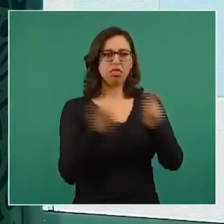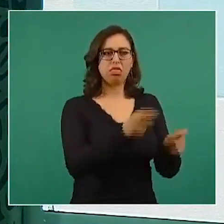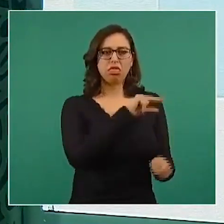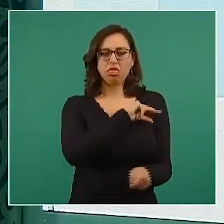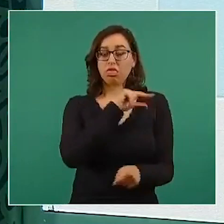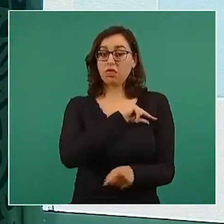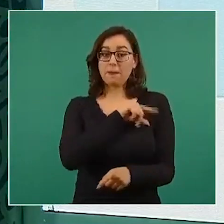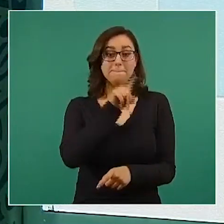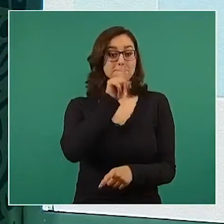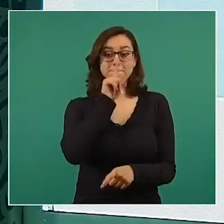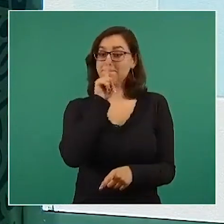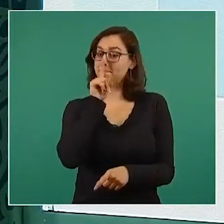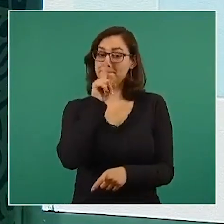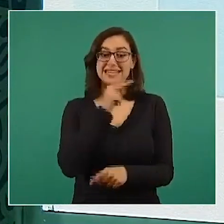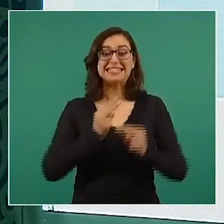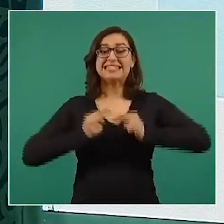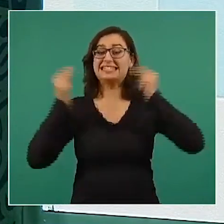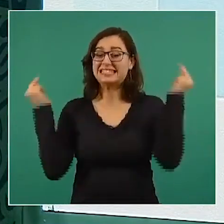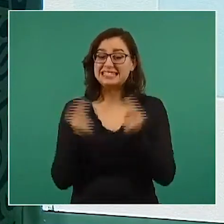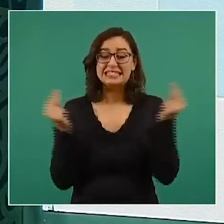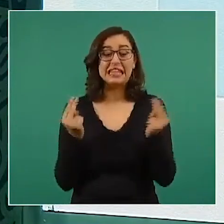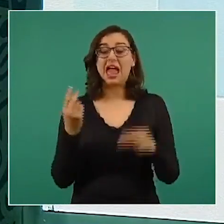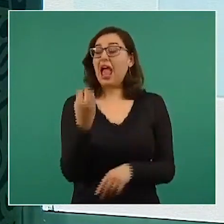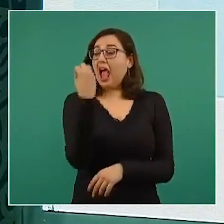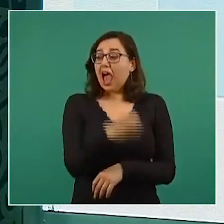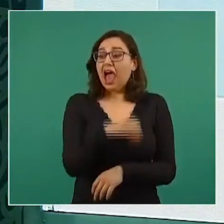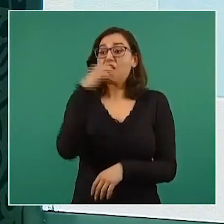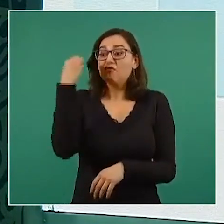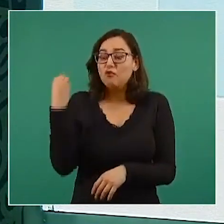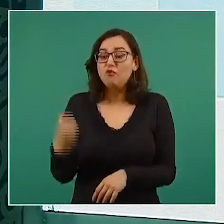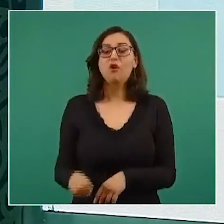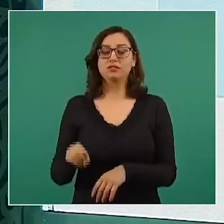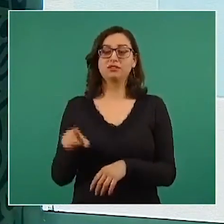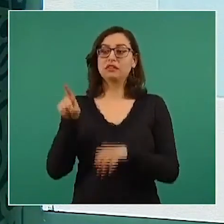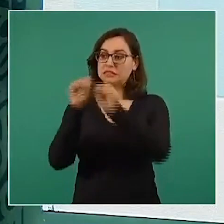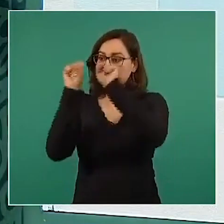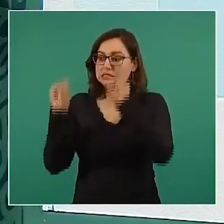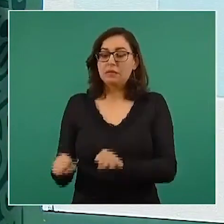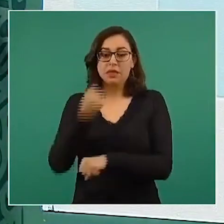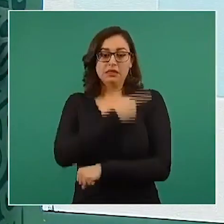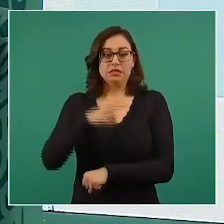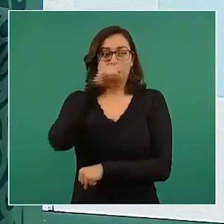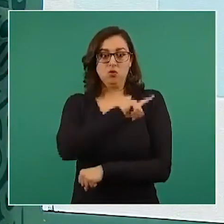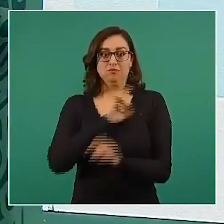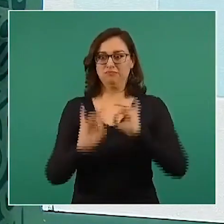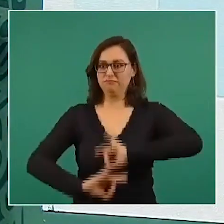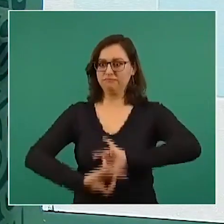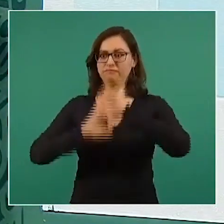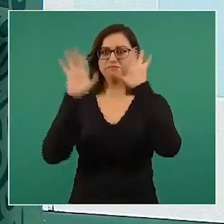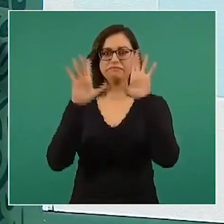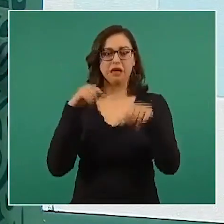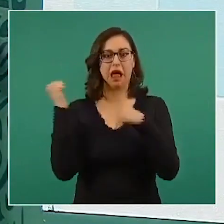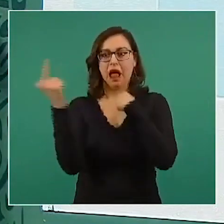y gratuito. Es indispensable en condiciones ordinarias para atender los padecimientos